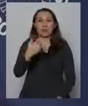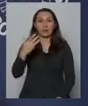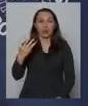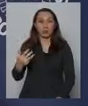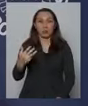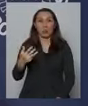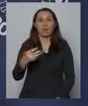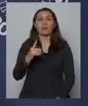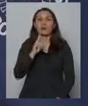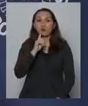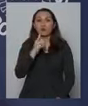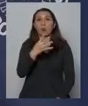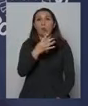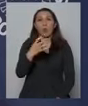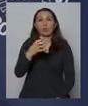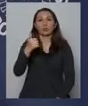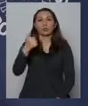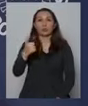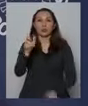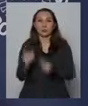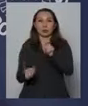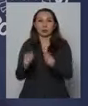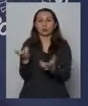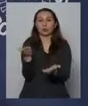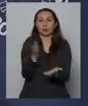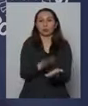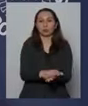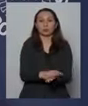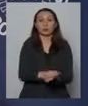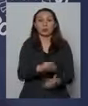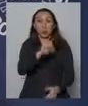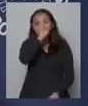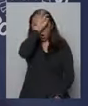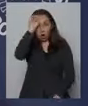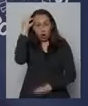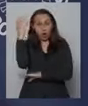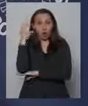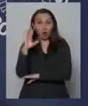5.399 con 406 fallecidos. Colombia,